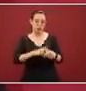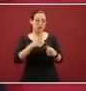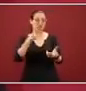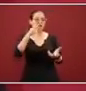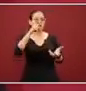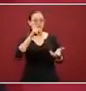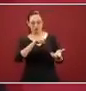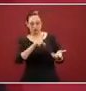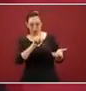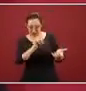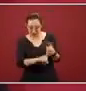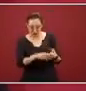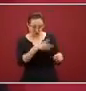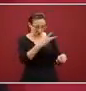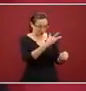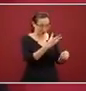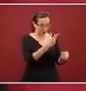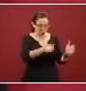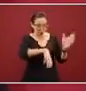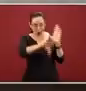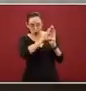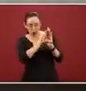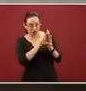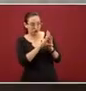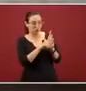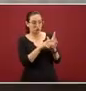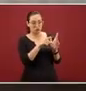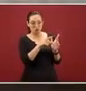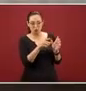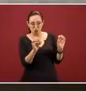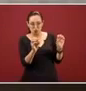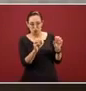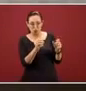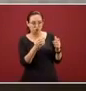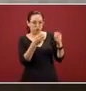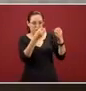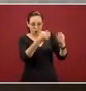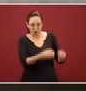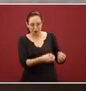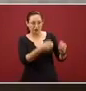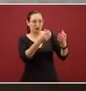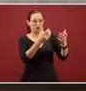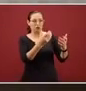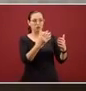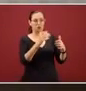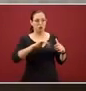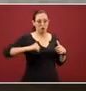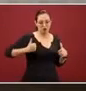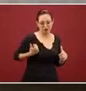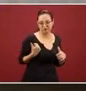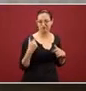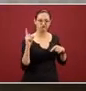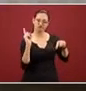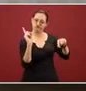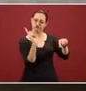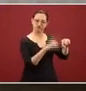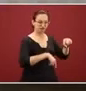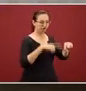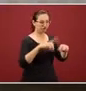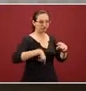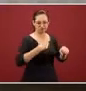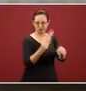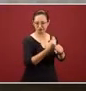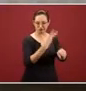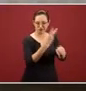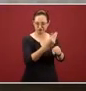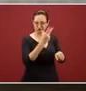hospital que puedan convertirse en cuartos que puedan atender pacientes en estado crítico. es decir, que tengan capacidad de que se